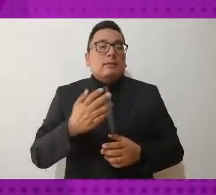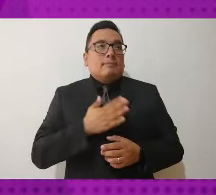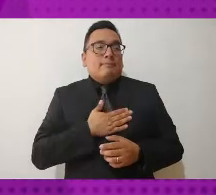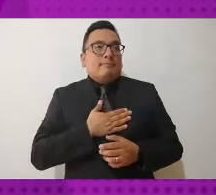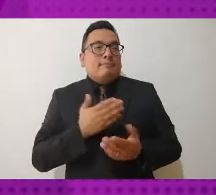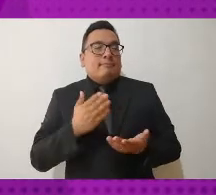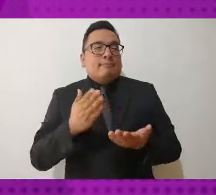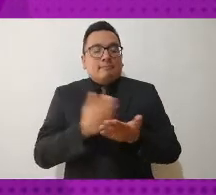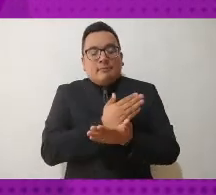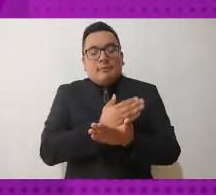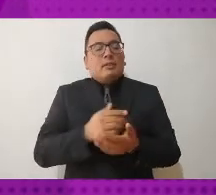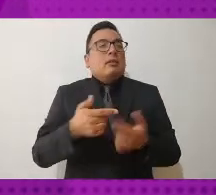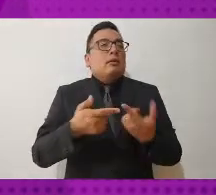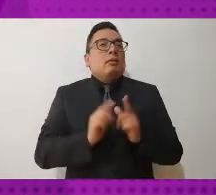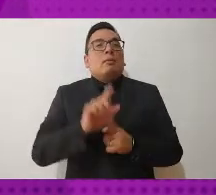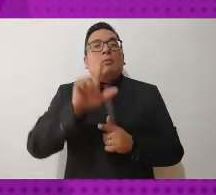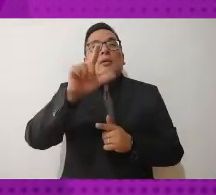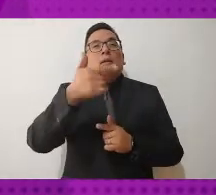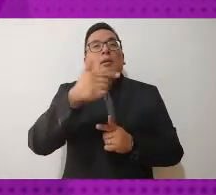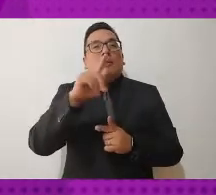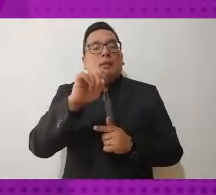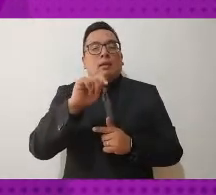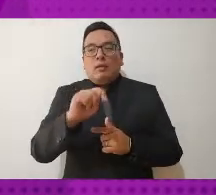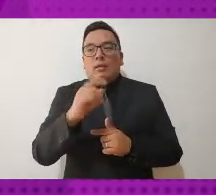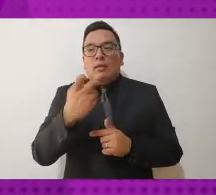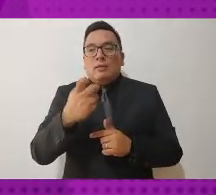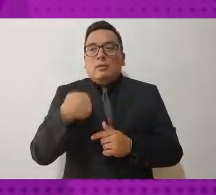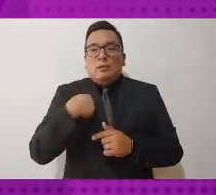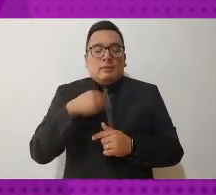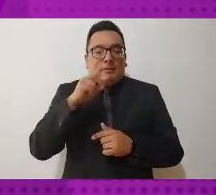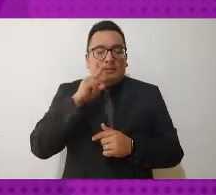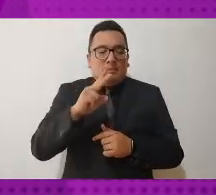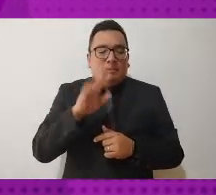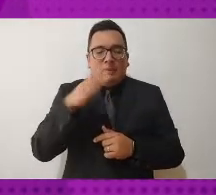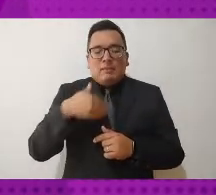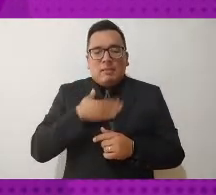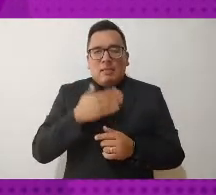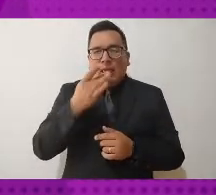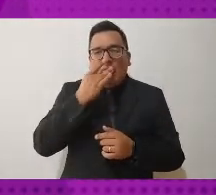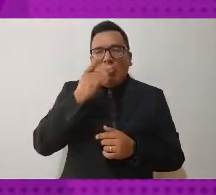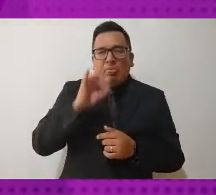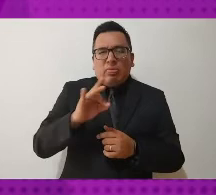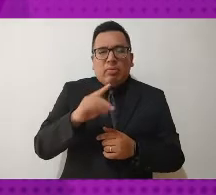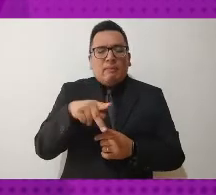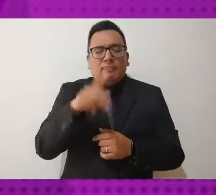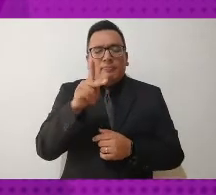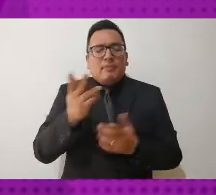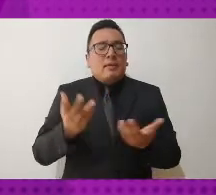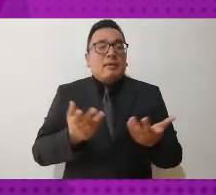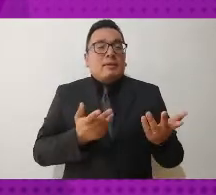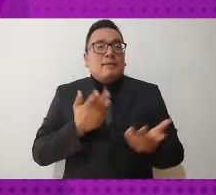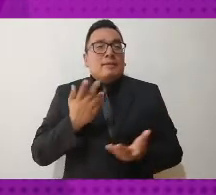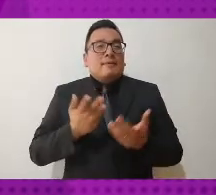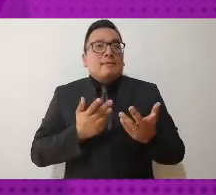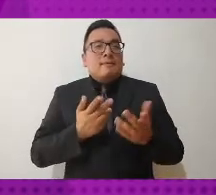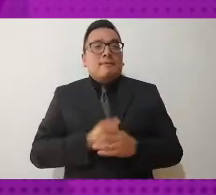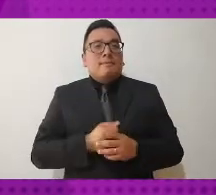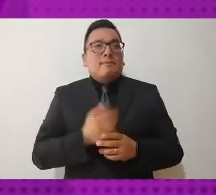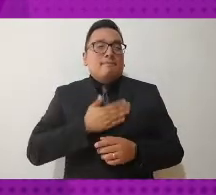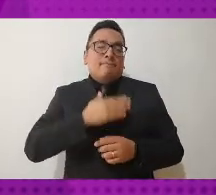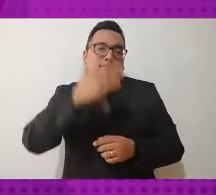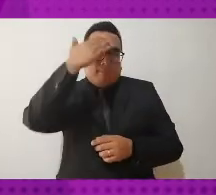dejando afuera a la comunidad lgbt y pues lo pudo verte visto como un tema de discriminación sin embargo pues